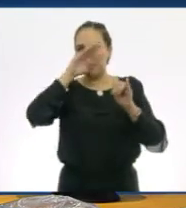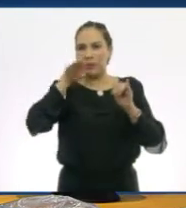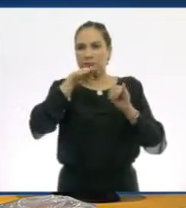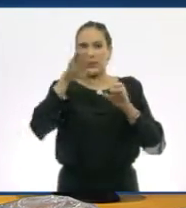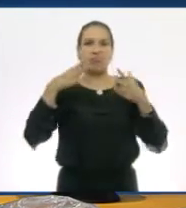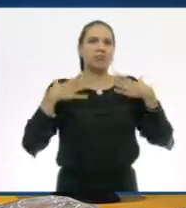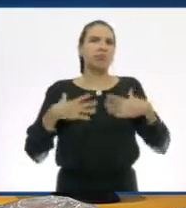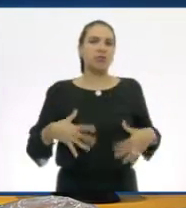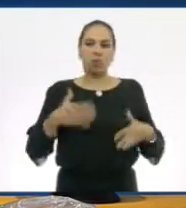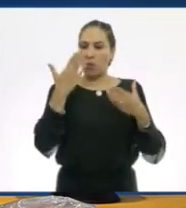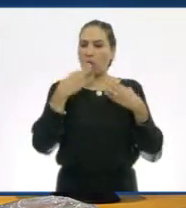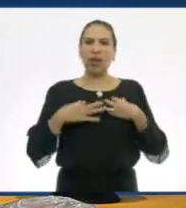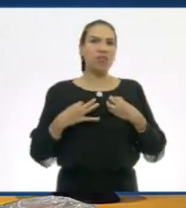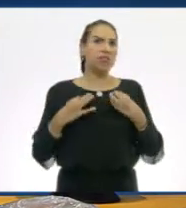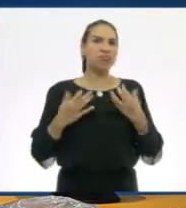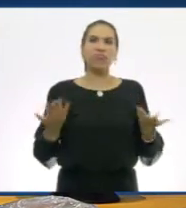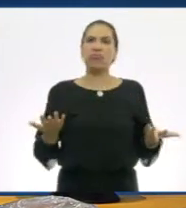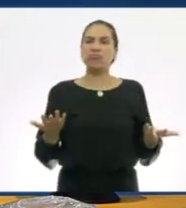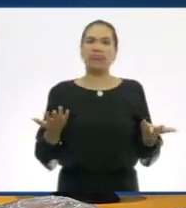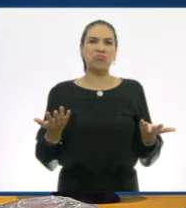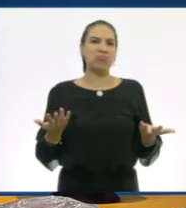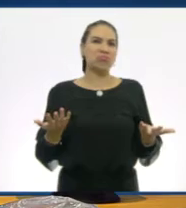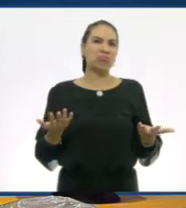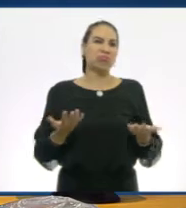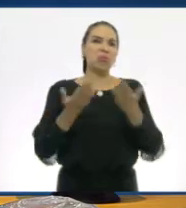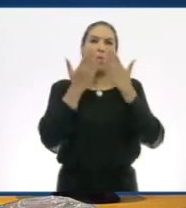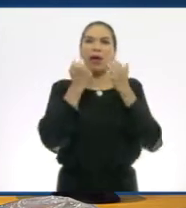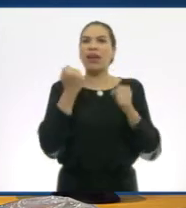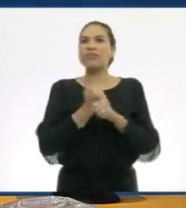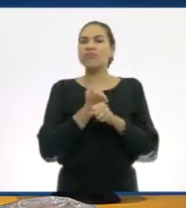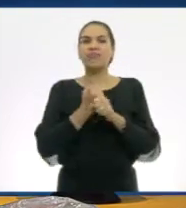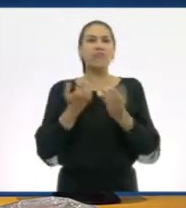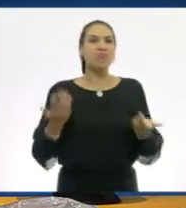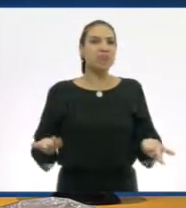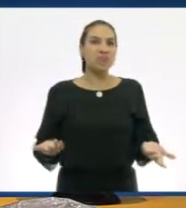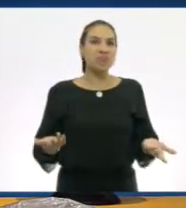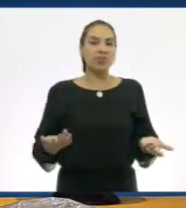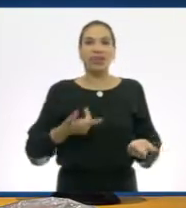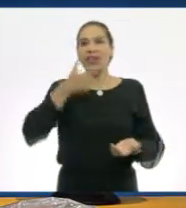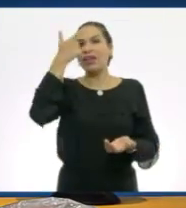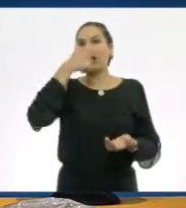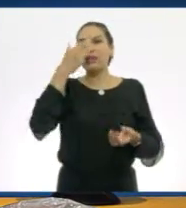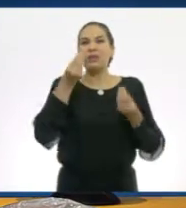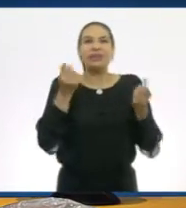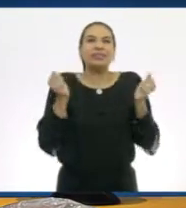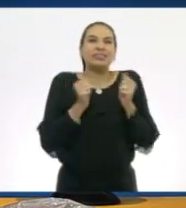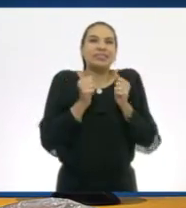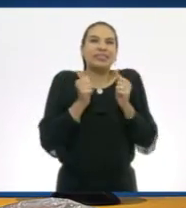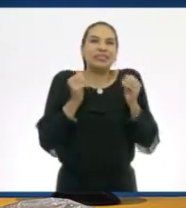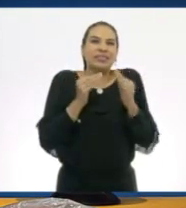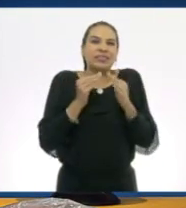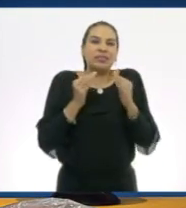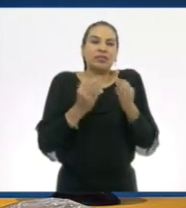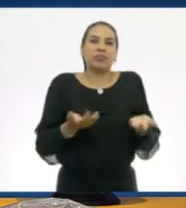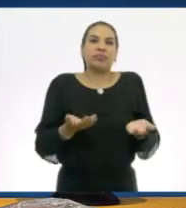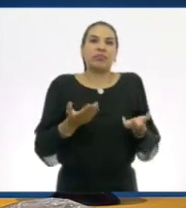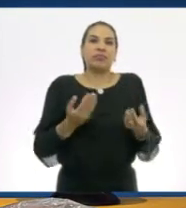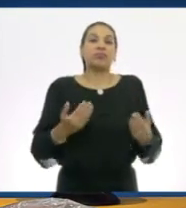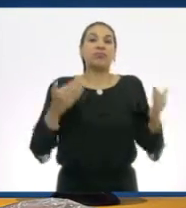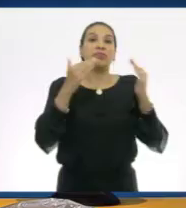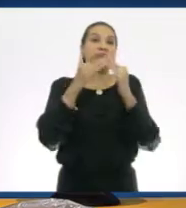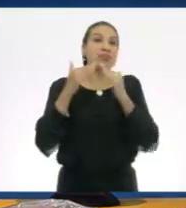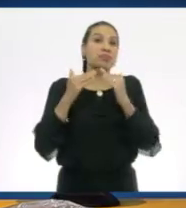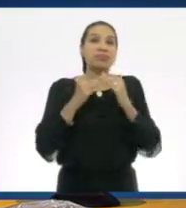porque no hay tiendas de ropa, no tenemos zapatos, por las noches nos da mucho frío y nuestras